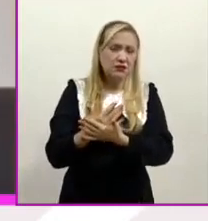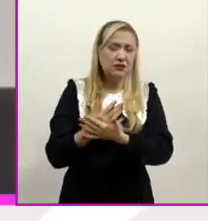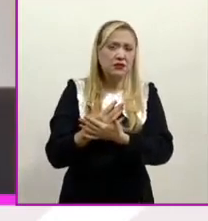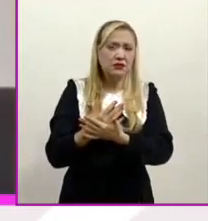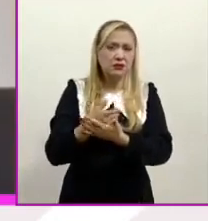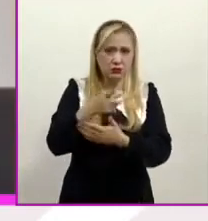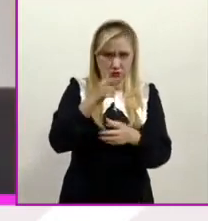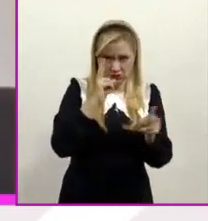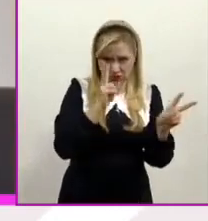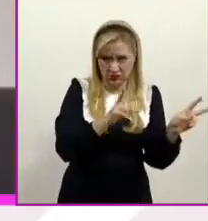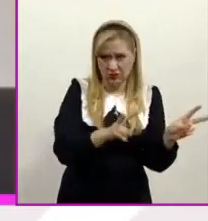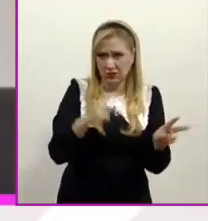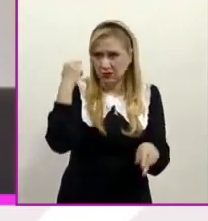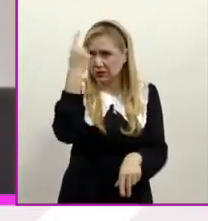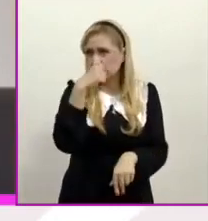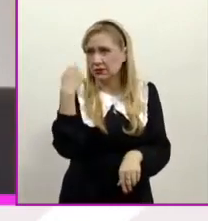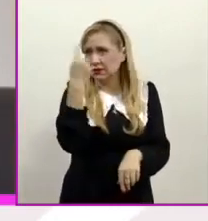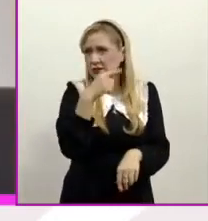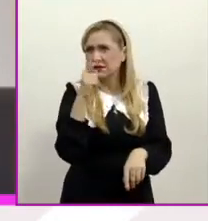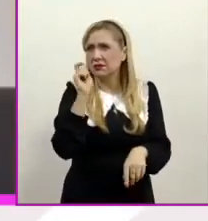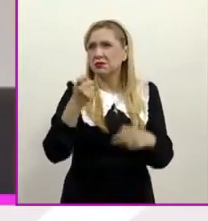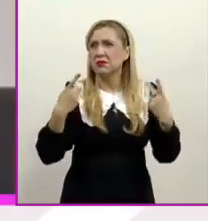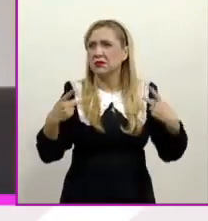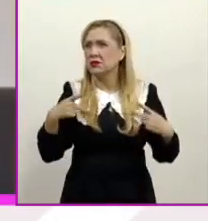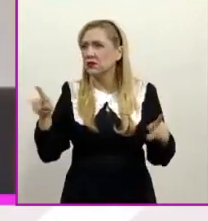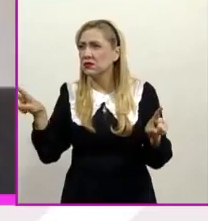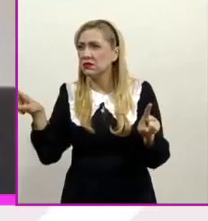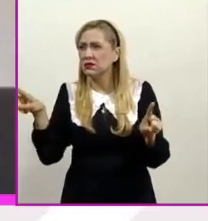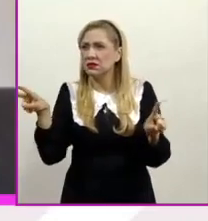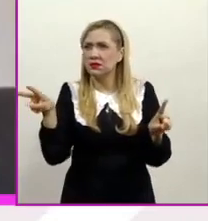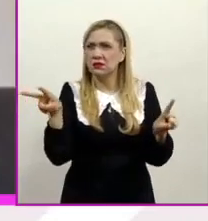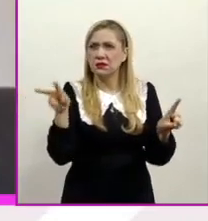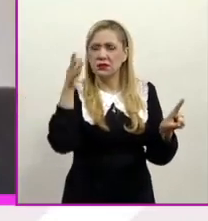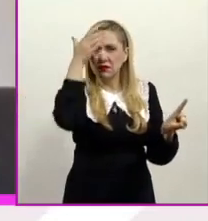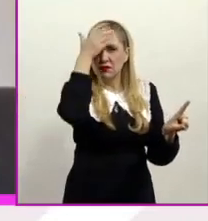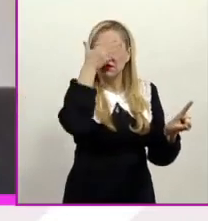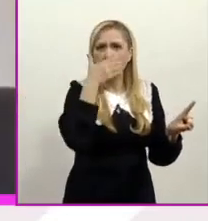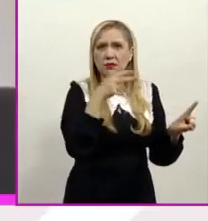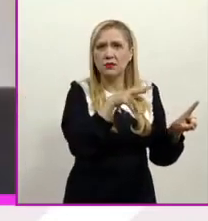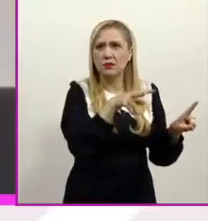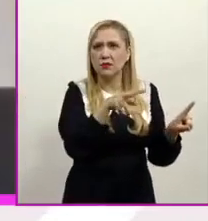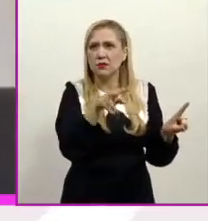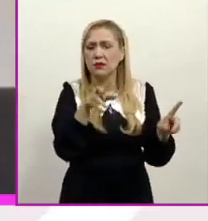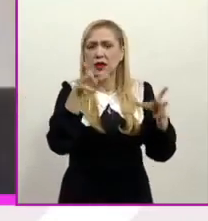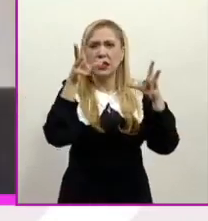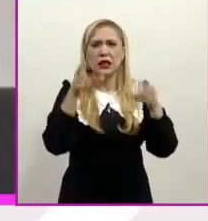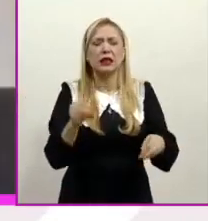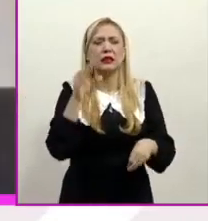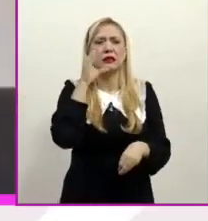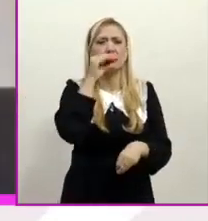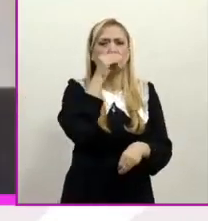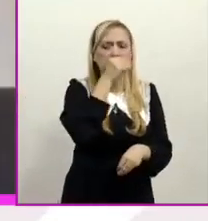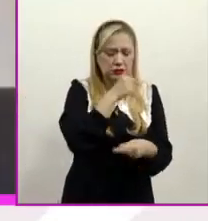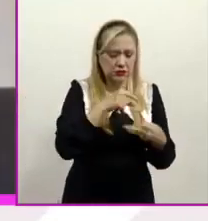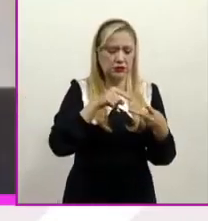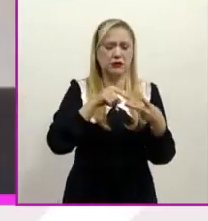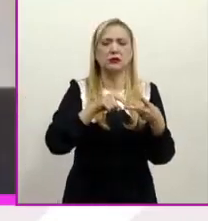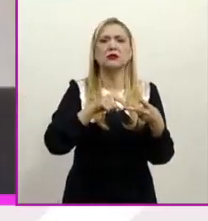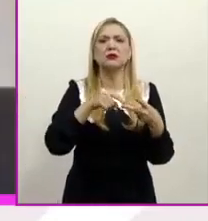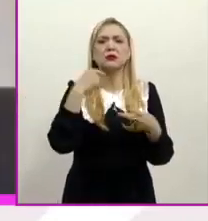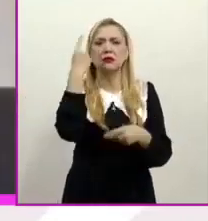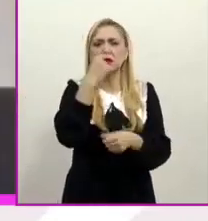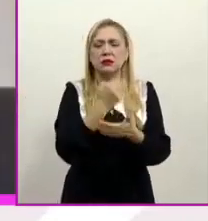Dice mucho sobre por qué las personas, las cárceles están racializadas, ¿no? Y te contestan, bueno, pues porque México es